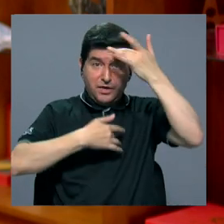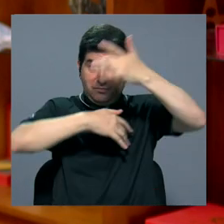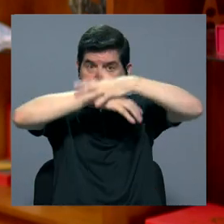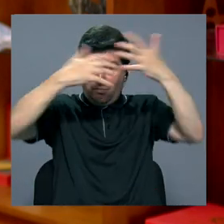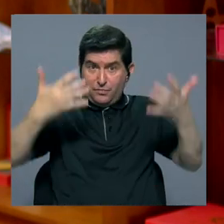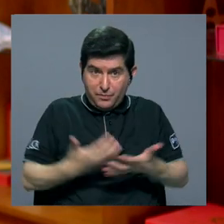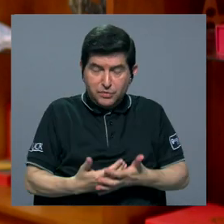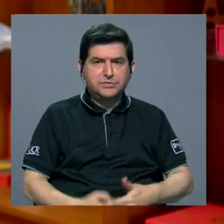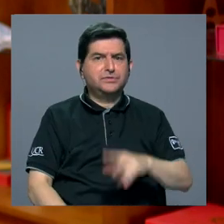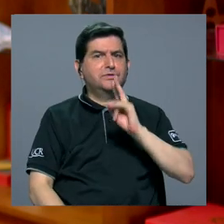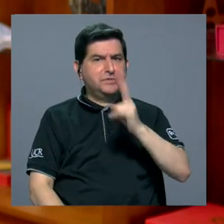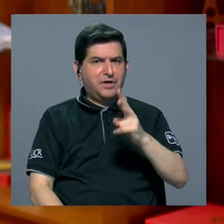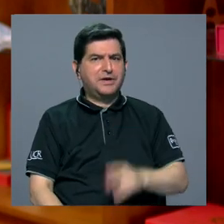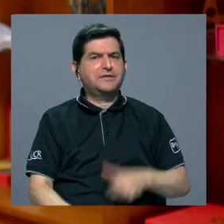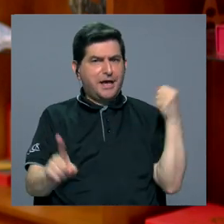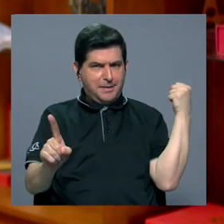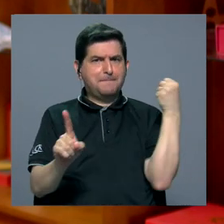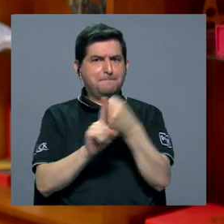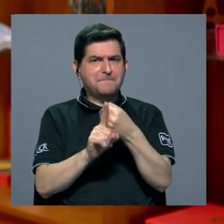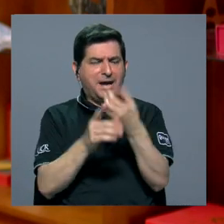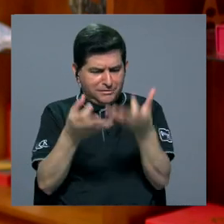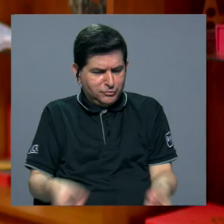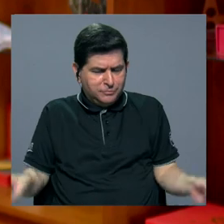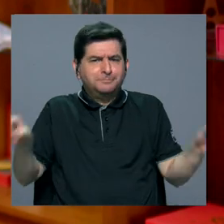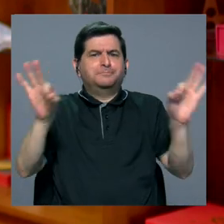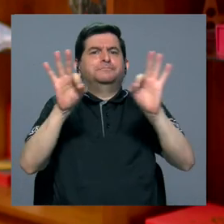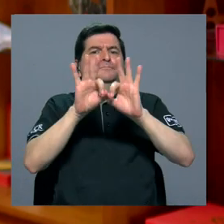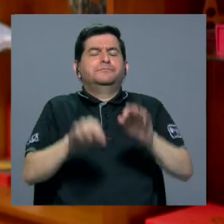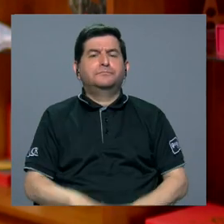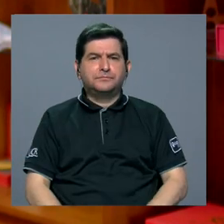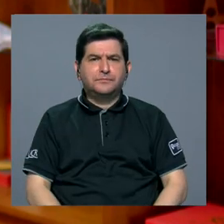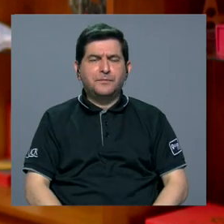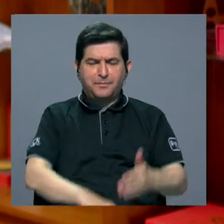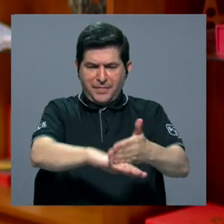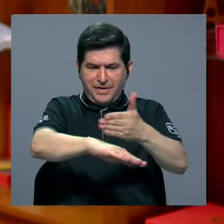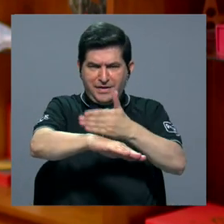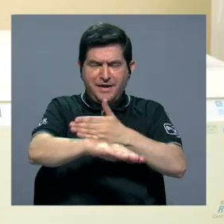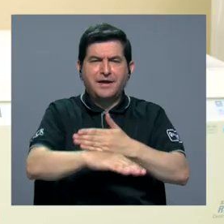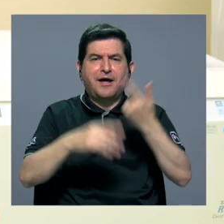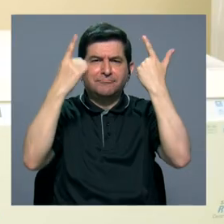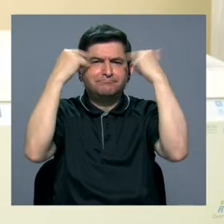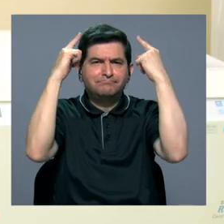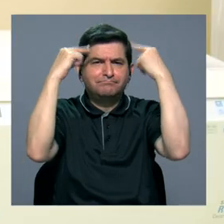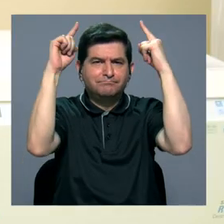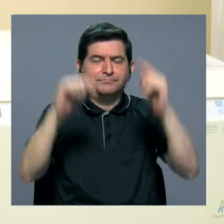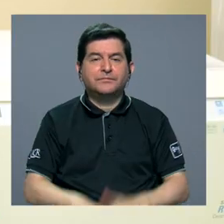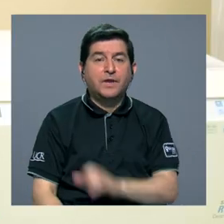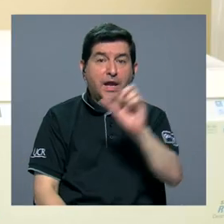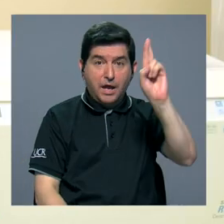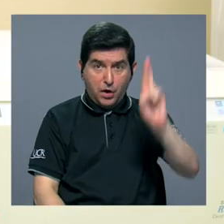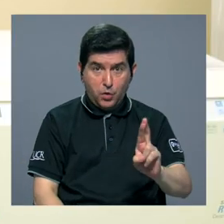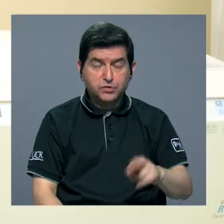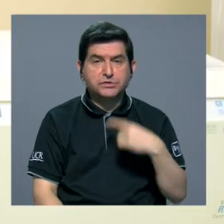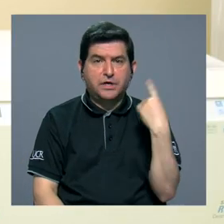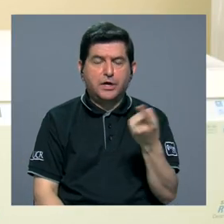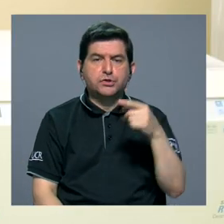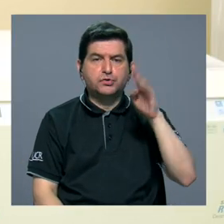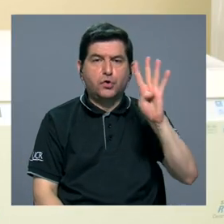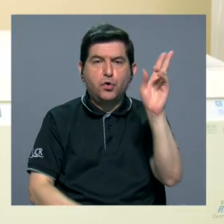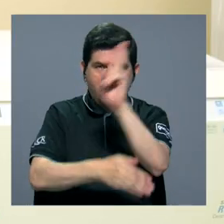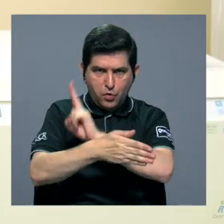pandemia realmente tuvo un impacto determinante para alcanzar este logro. En Costa Rica, solo